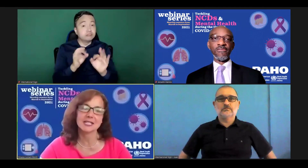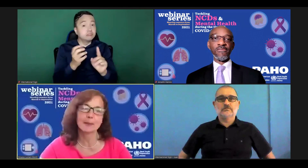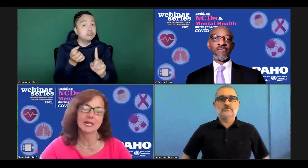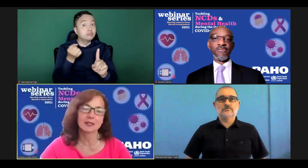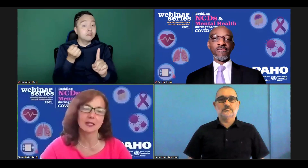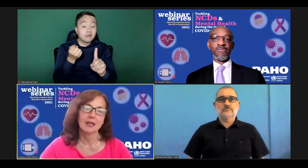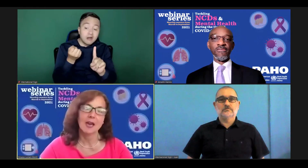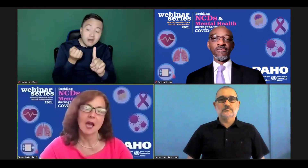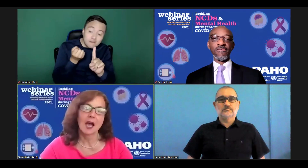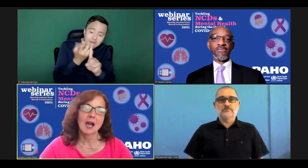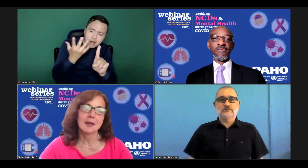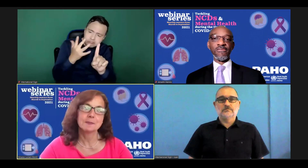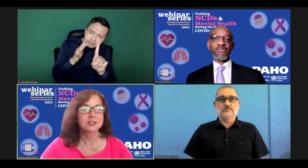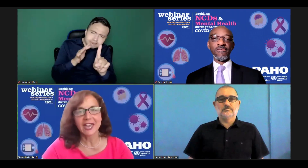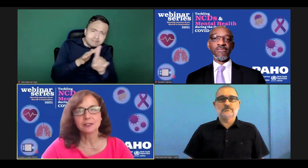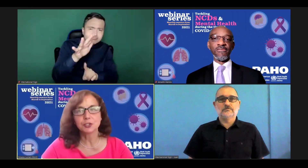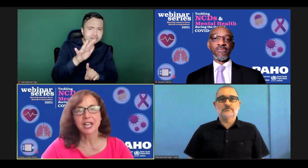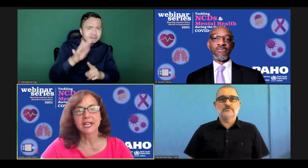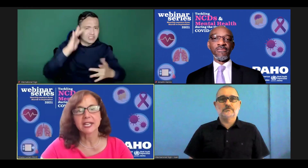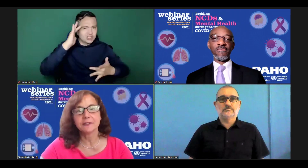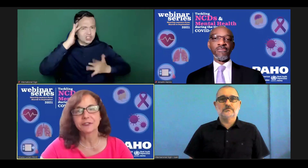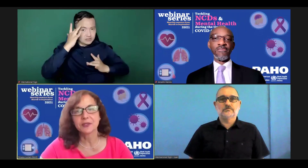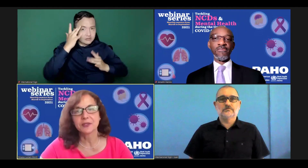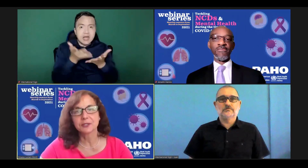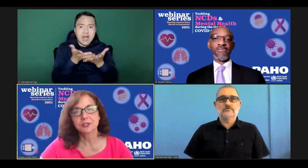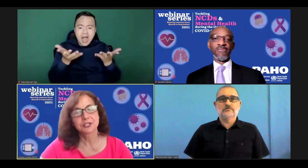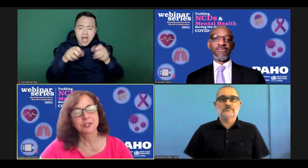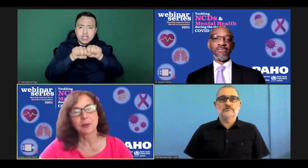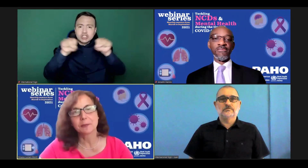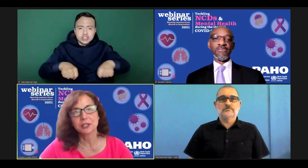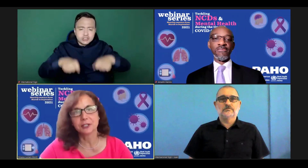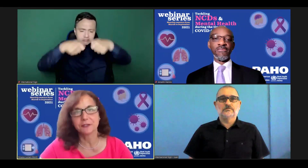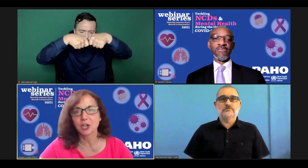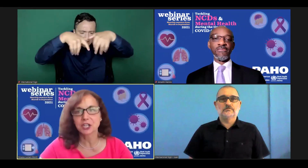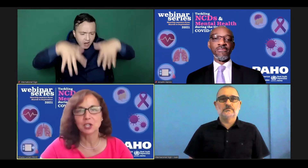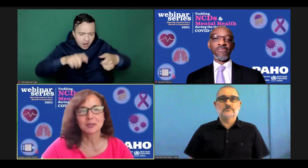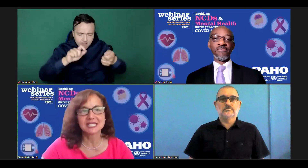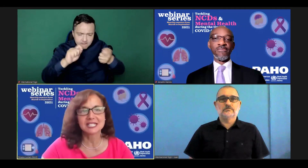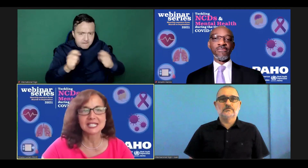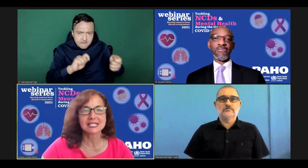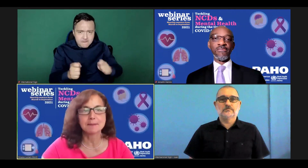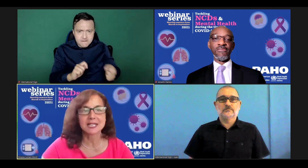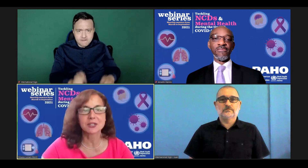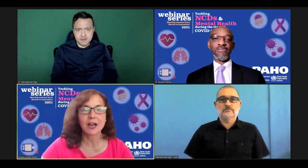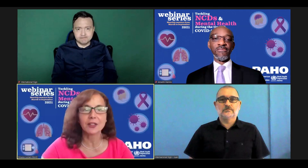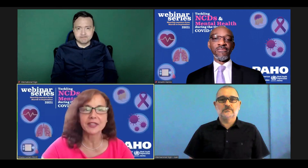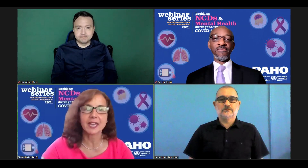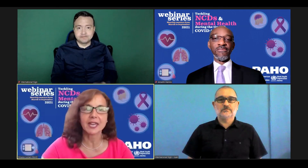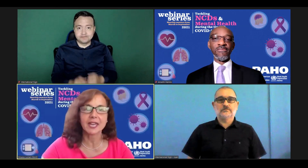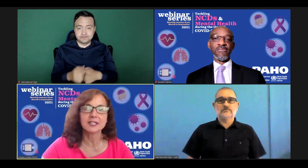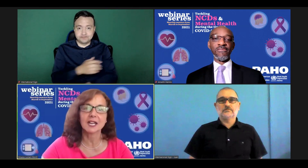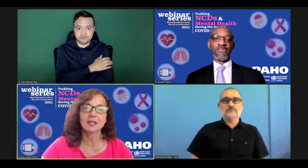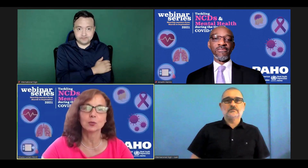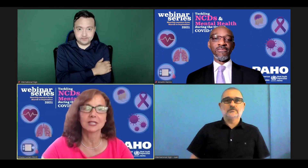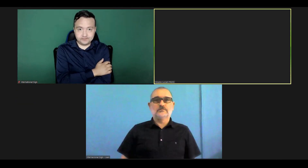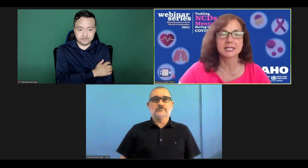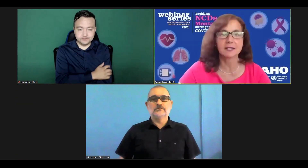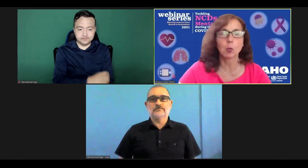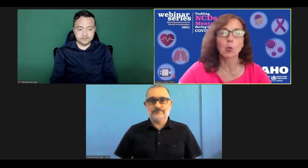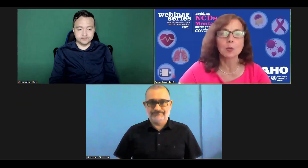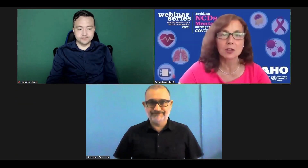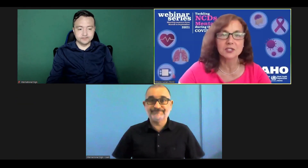reconstruir los servicios y sistemas de salud durante la pandemia. Yo soy Silvana Luciani del Departamento de Enfermedades No Transmisibles y Salud